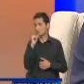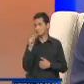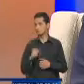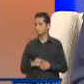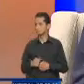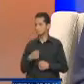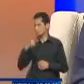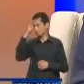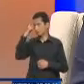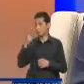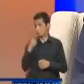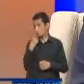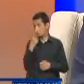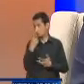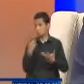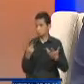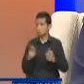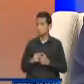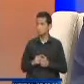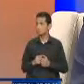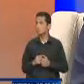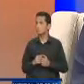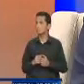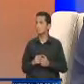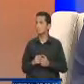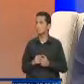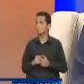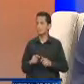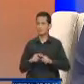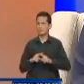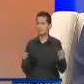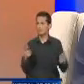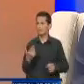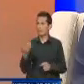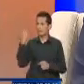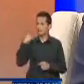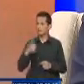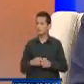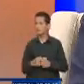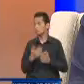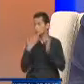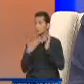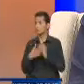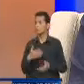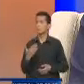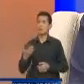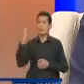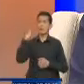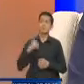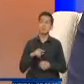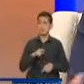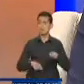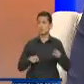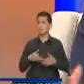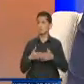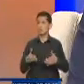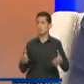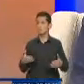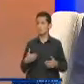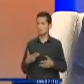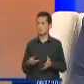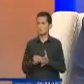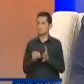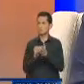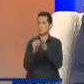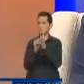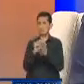o novedosa de esta movilización es que, a diferencia de las sucedidas en el año pasado, cuando había demandas que no necesariamente articulaban o sumaban a